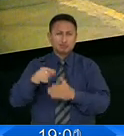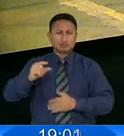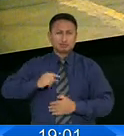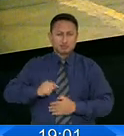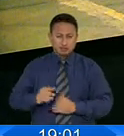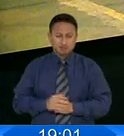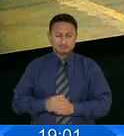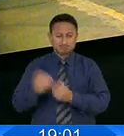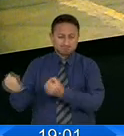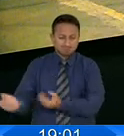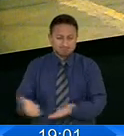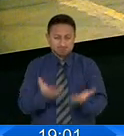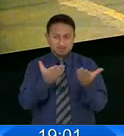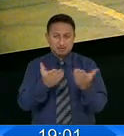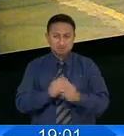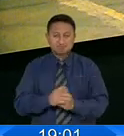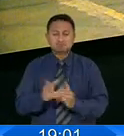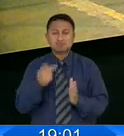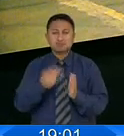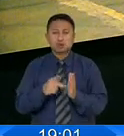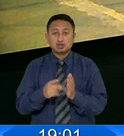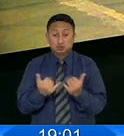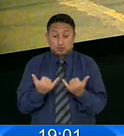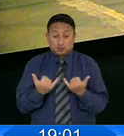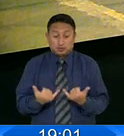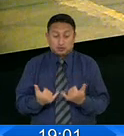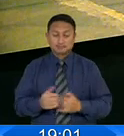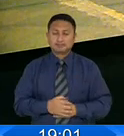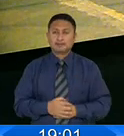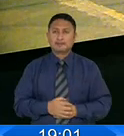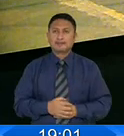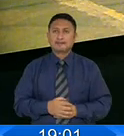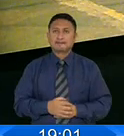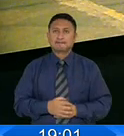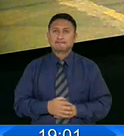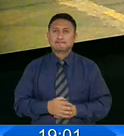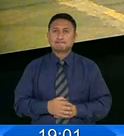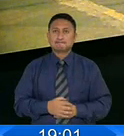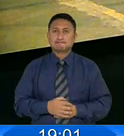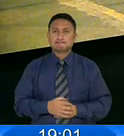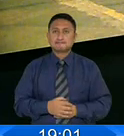Marilyn, cuéntanos qué ha sucedido hasta esta hora.